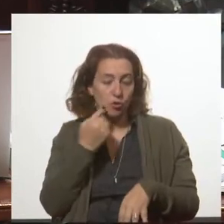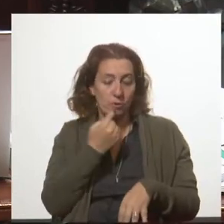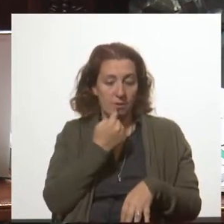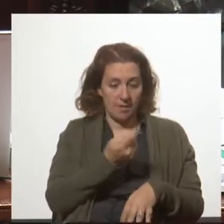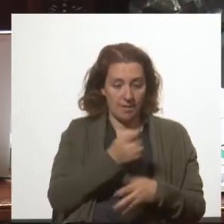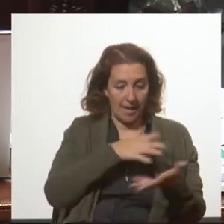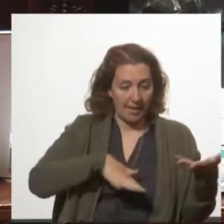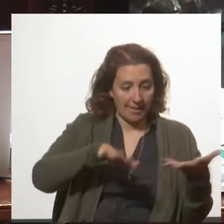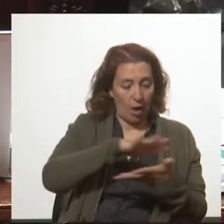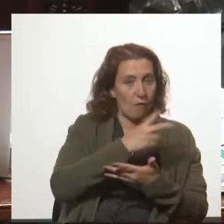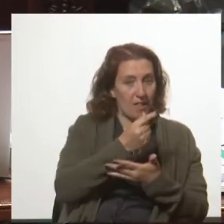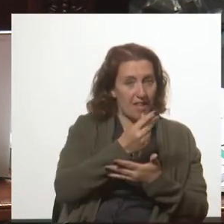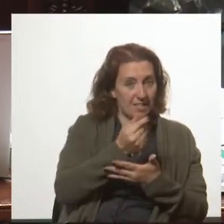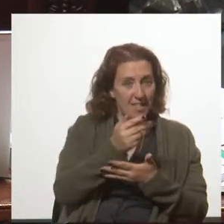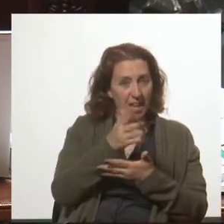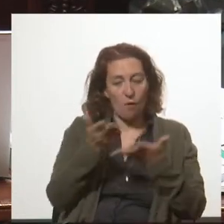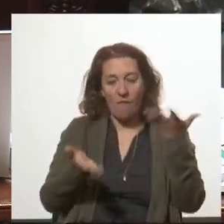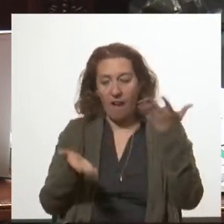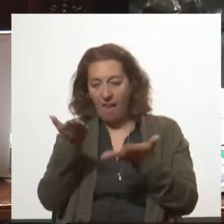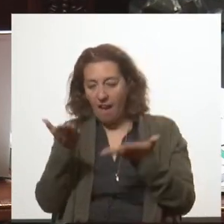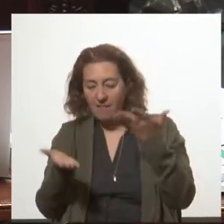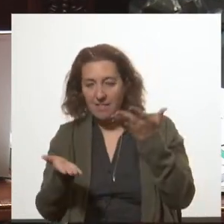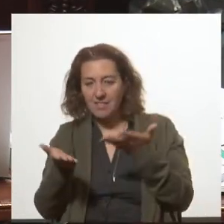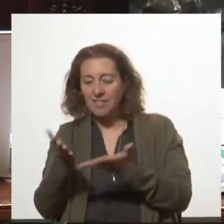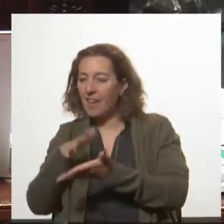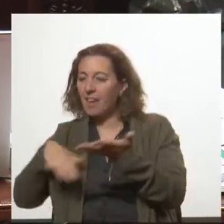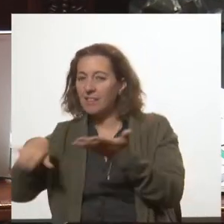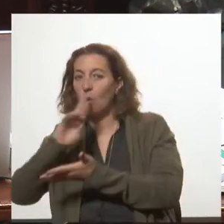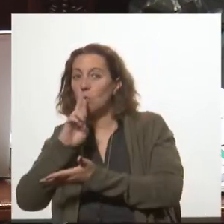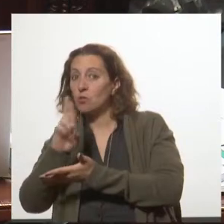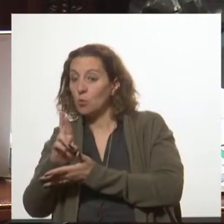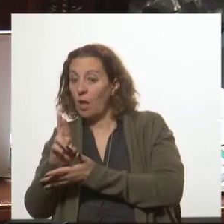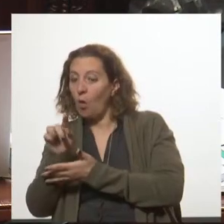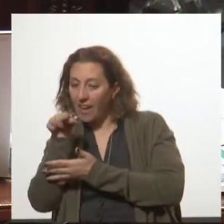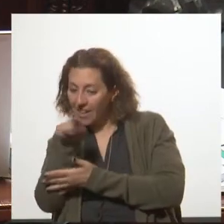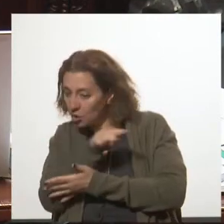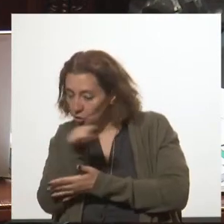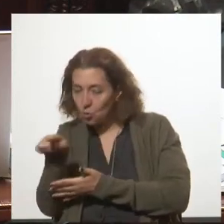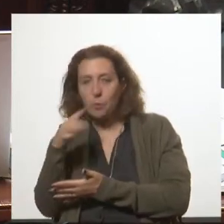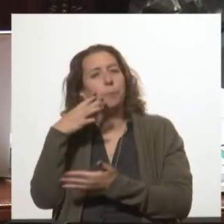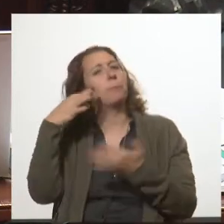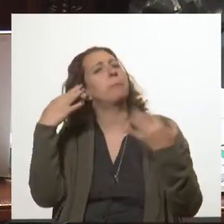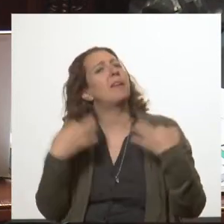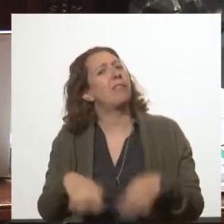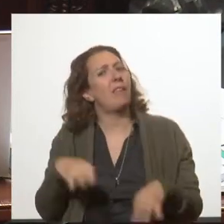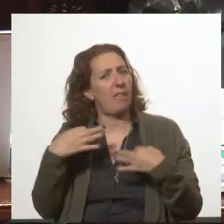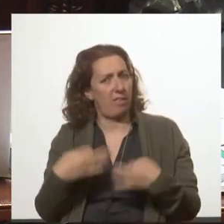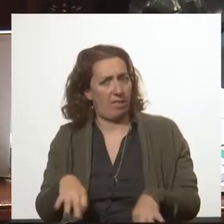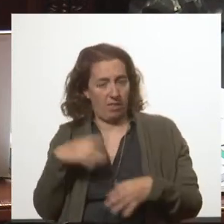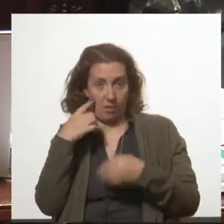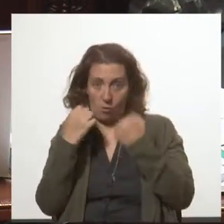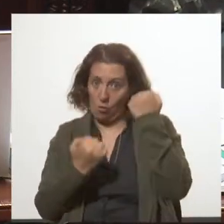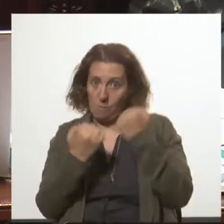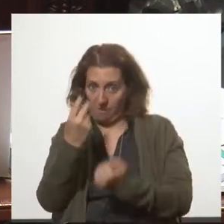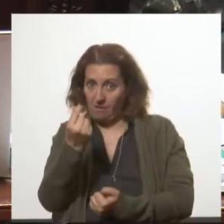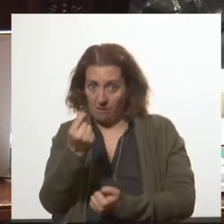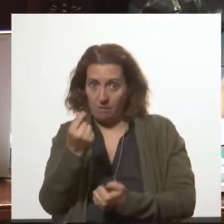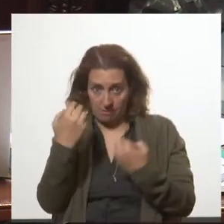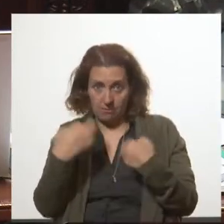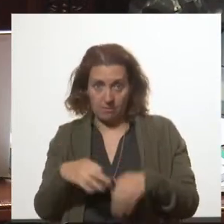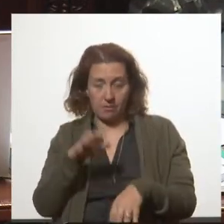el balance a estado de situación estados resultados es realmente la realidad económica de la compañía pero en nada